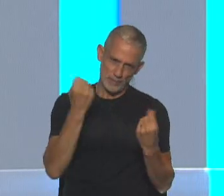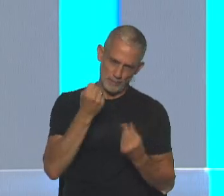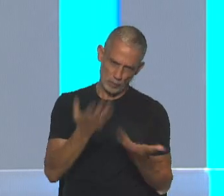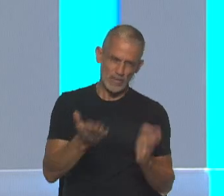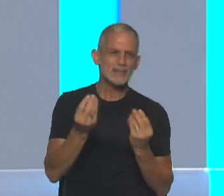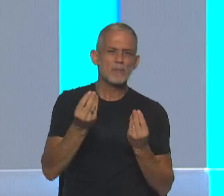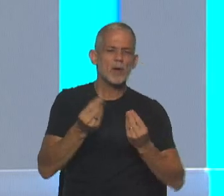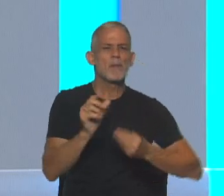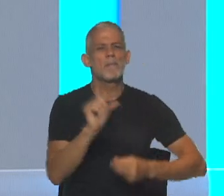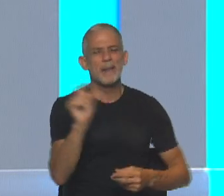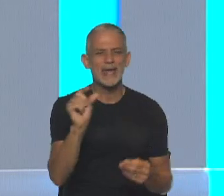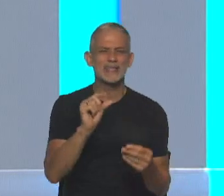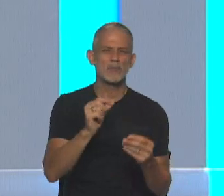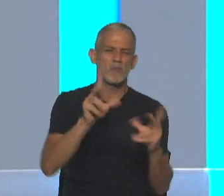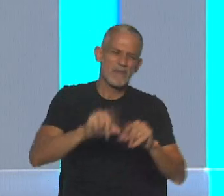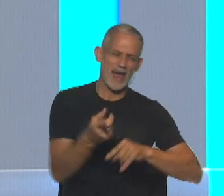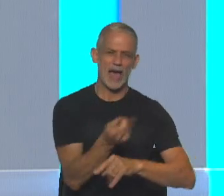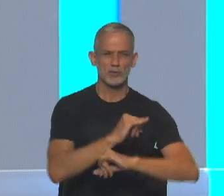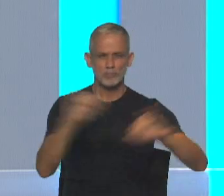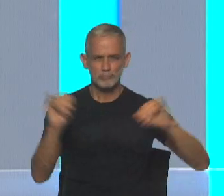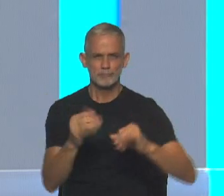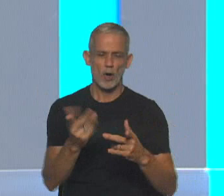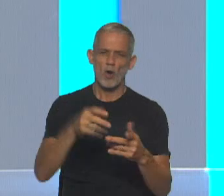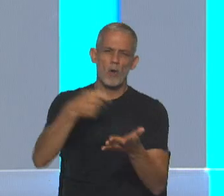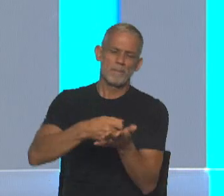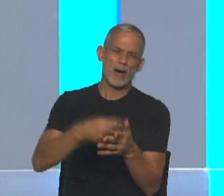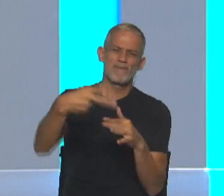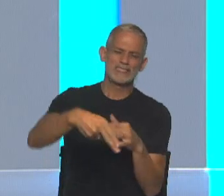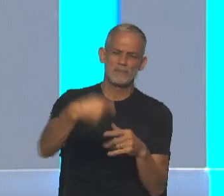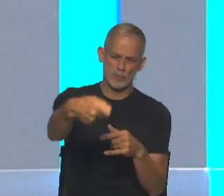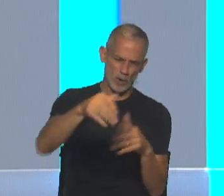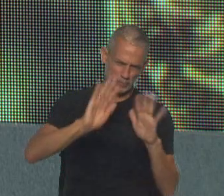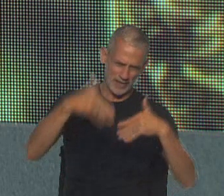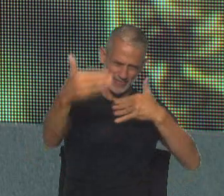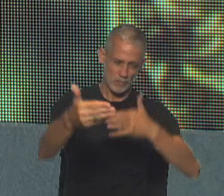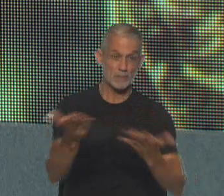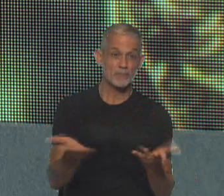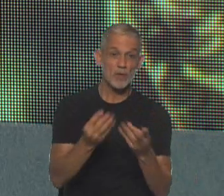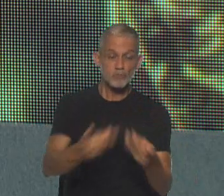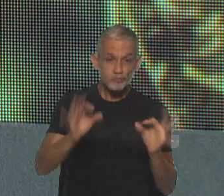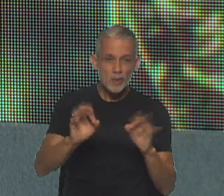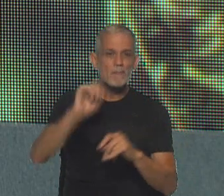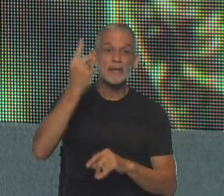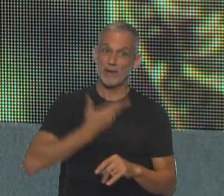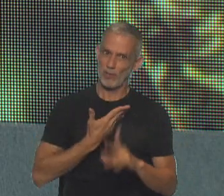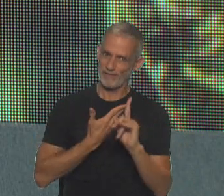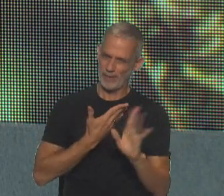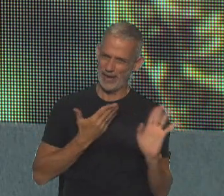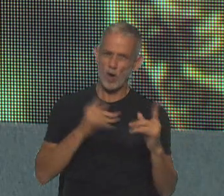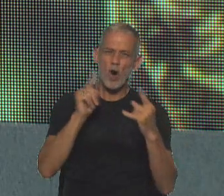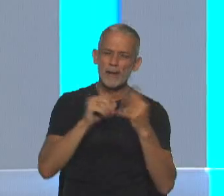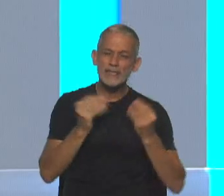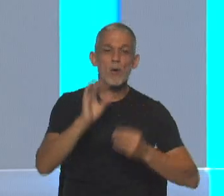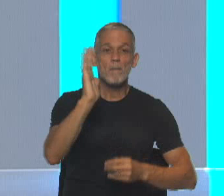por créditos promocionados se postergación de pago de cuotas etcétera todo debería estar terminado para el primero de febrero